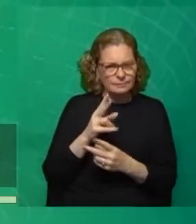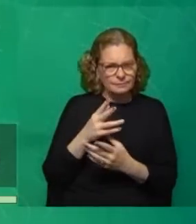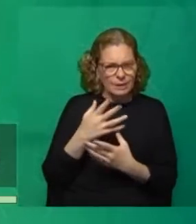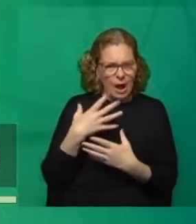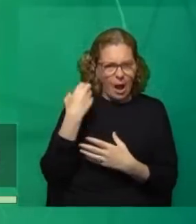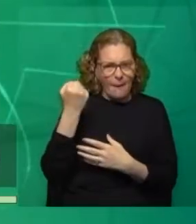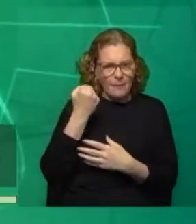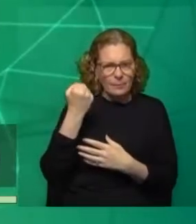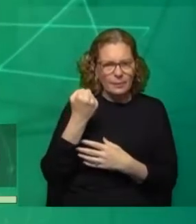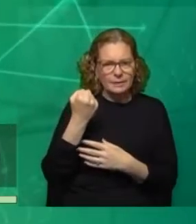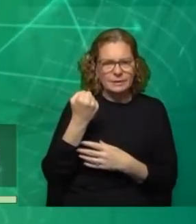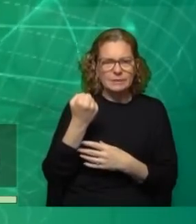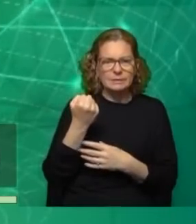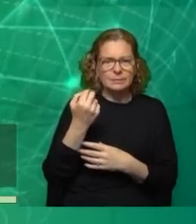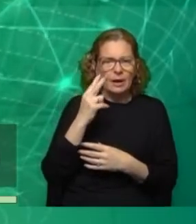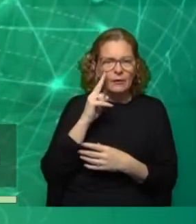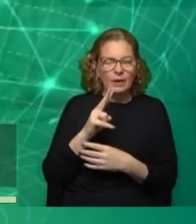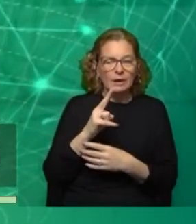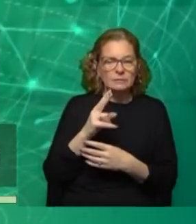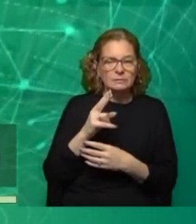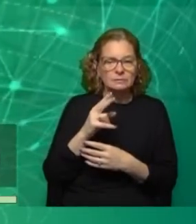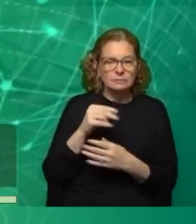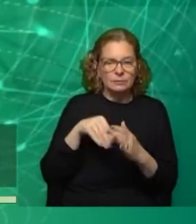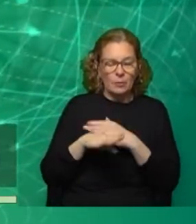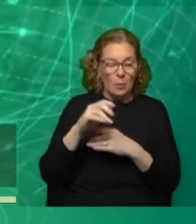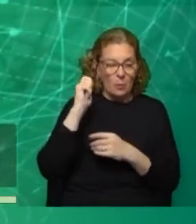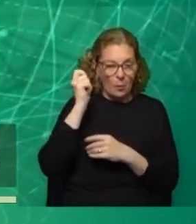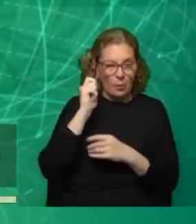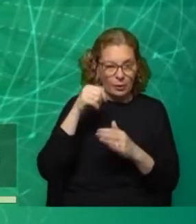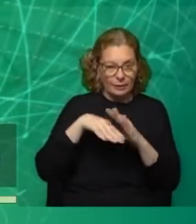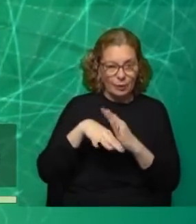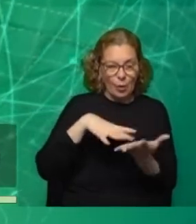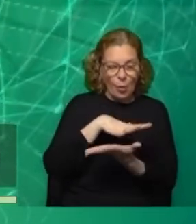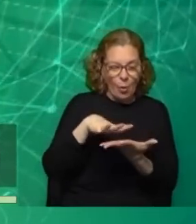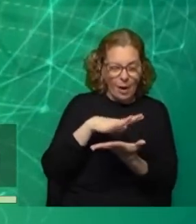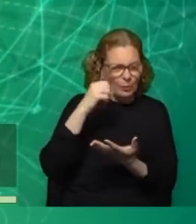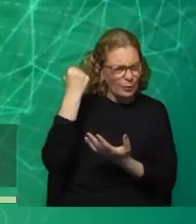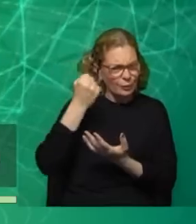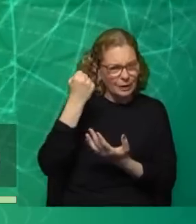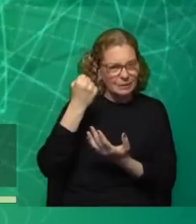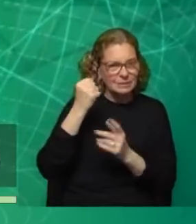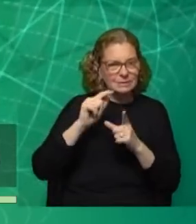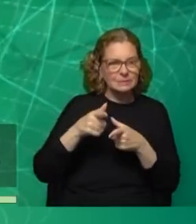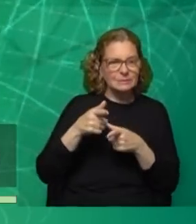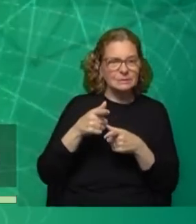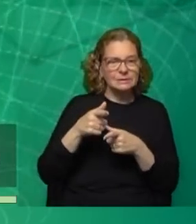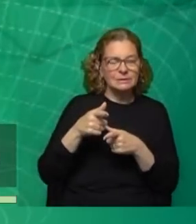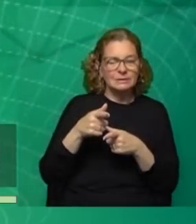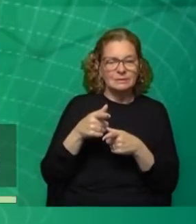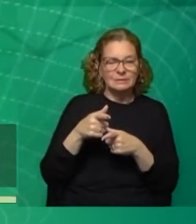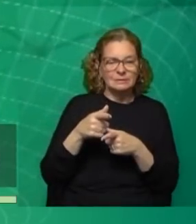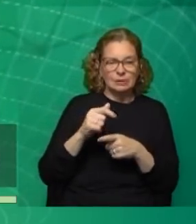entusiasmo para obtener un equipamiento Público de altísima calidad en un lugar emblemático que es que que sea